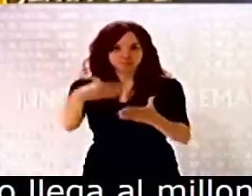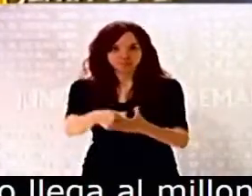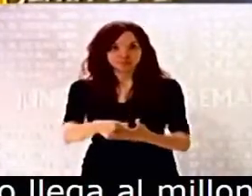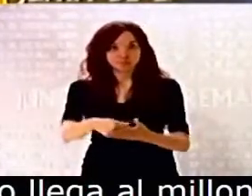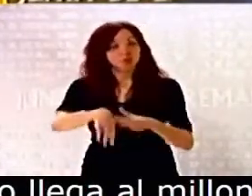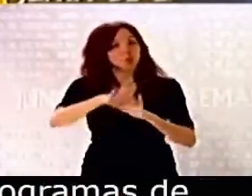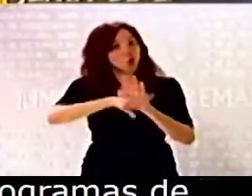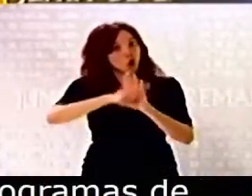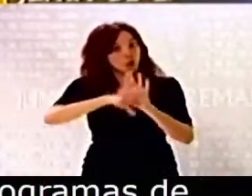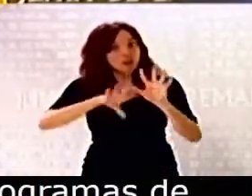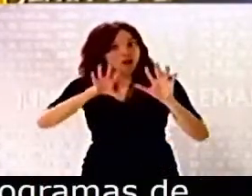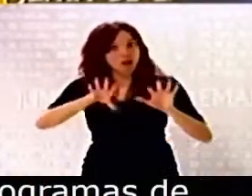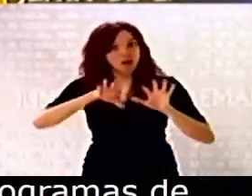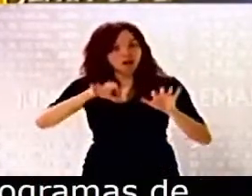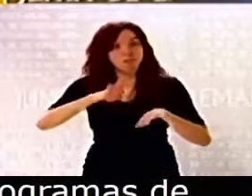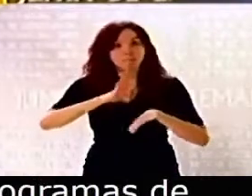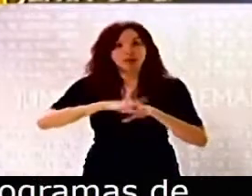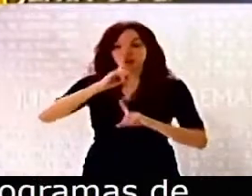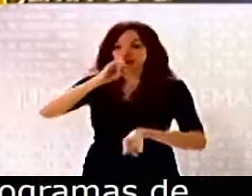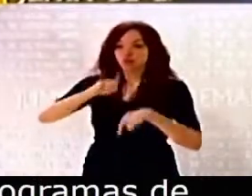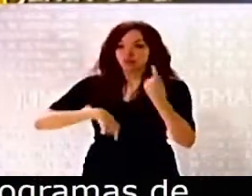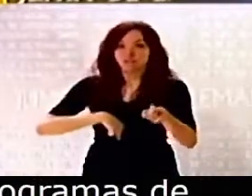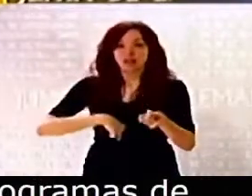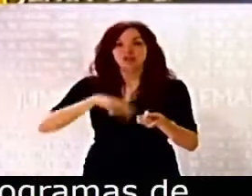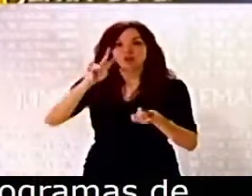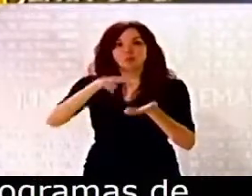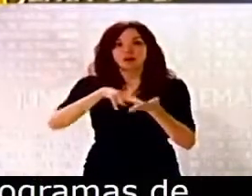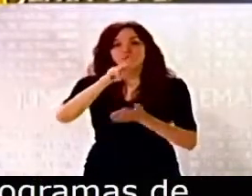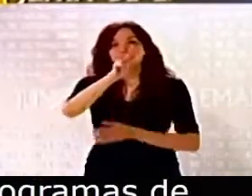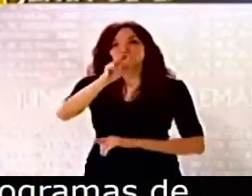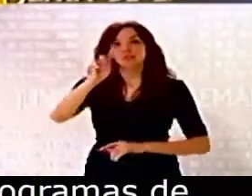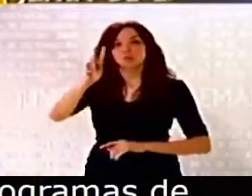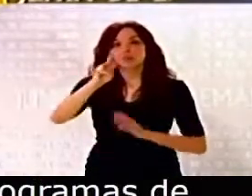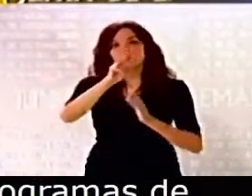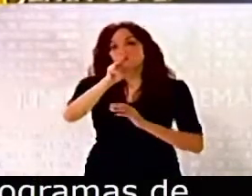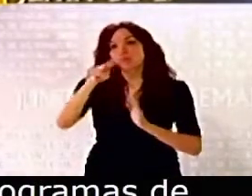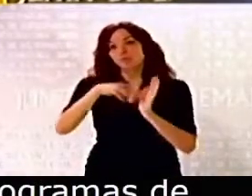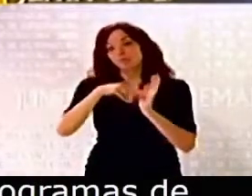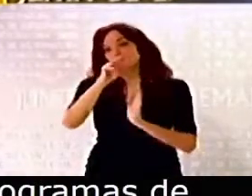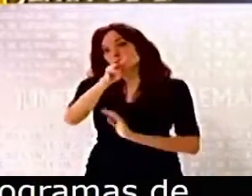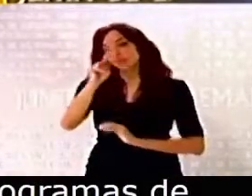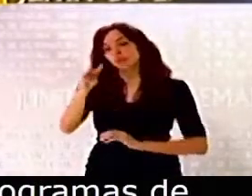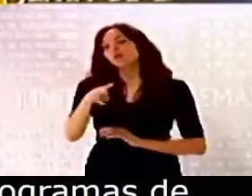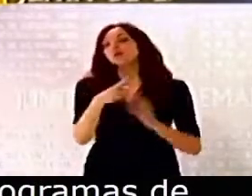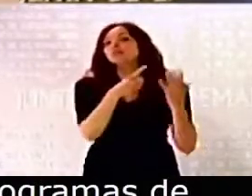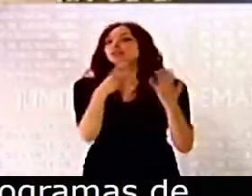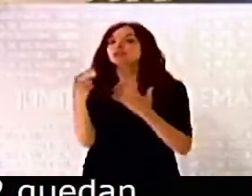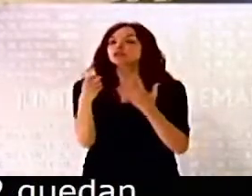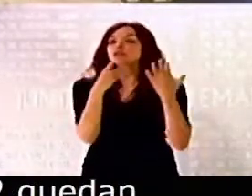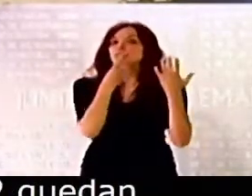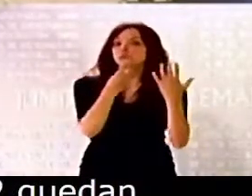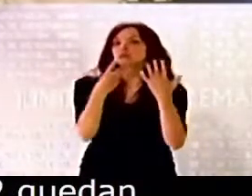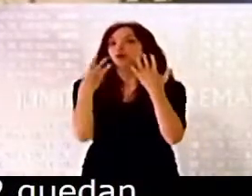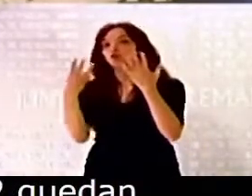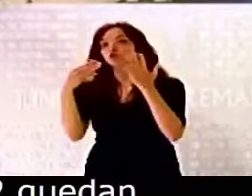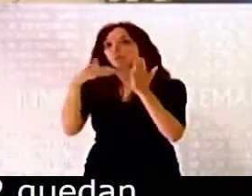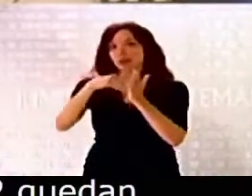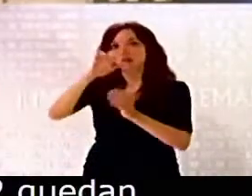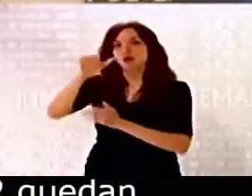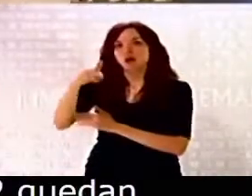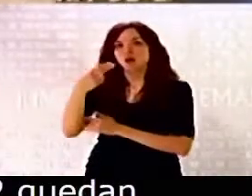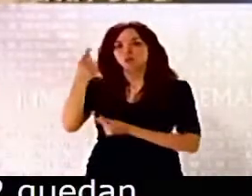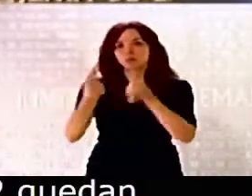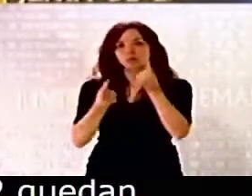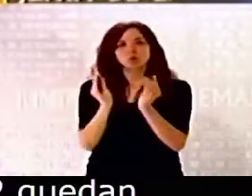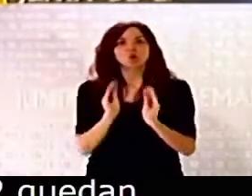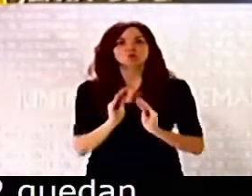largo de la vida para el curso 21-22 quedan convocados hoy con un presupuesto de 668.000 euros, sabiendo que son los